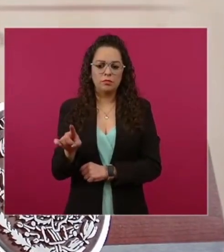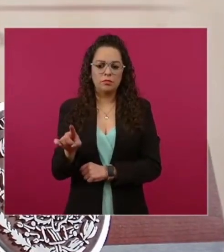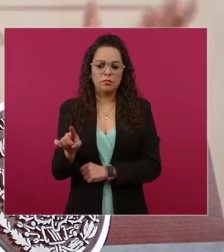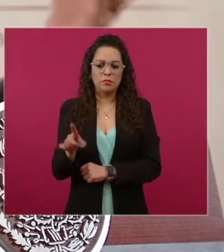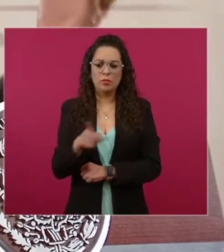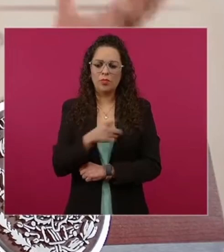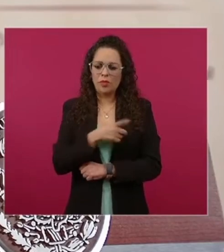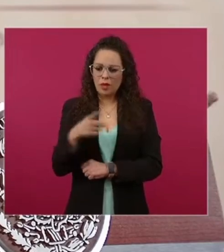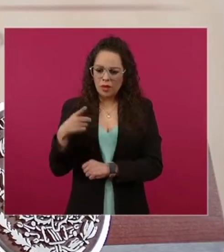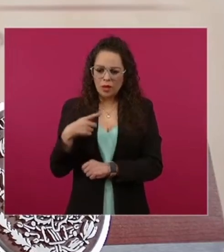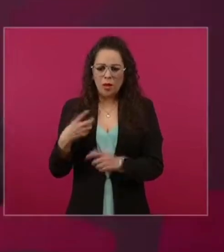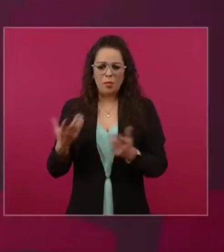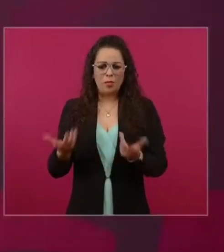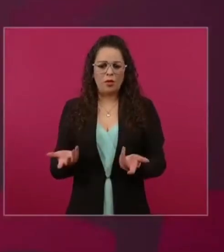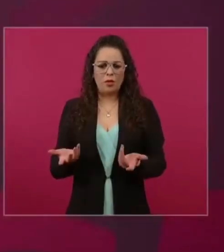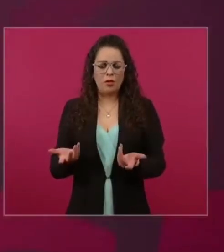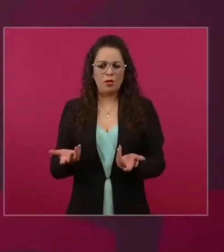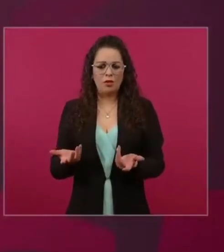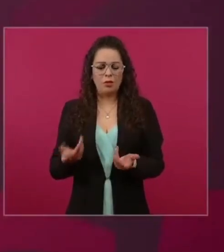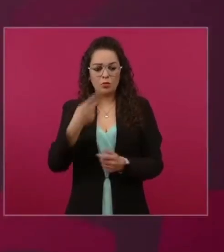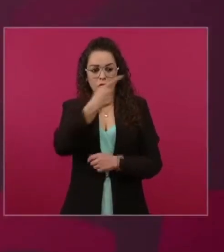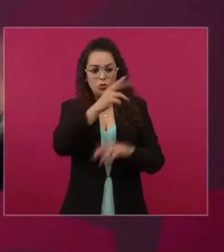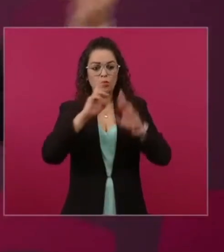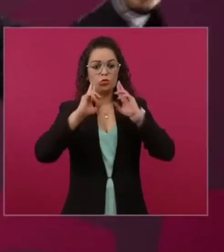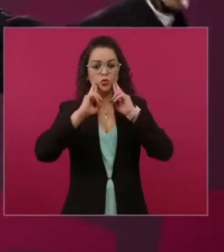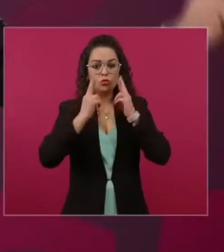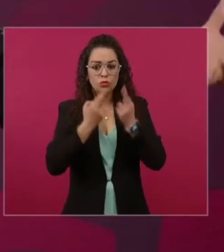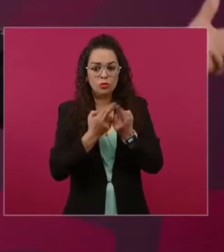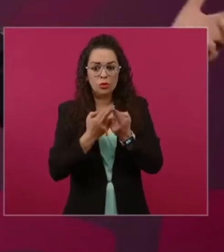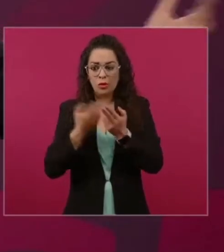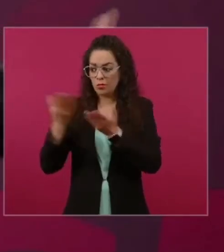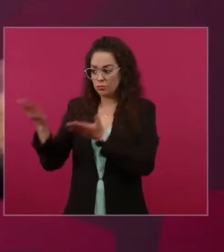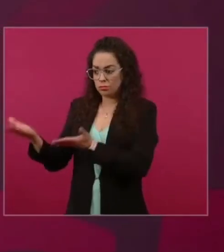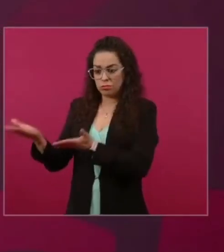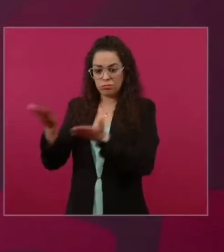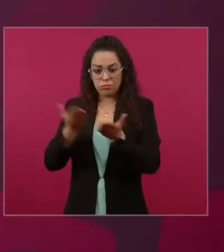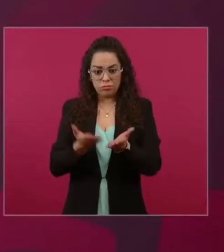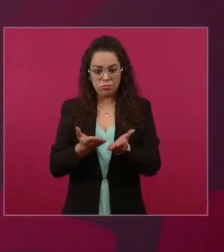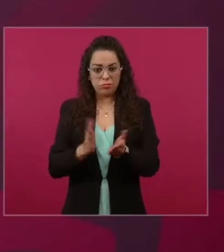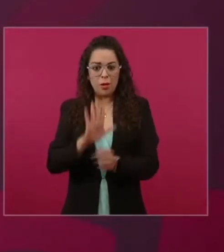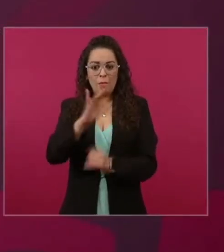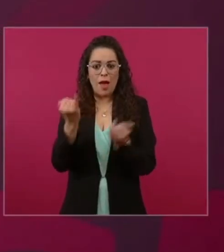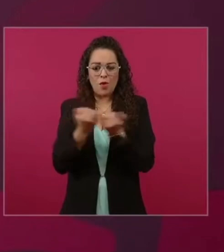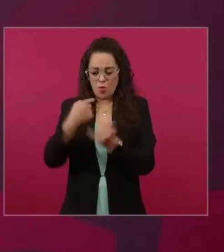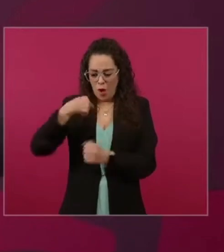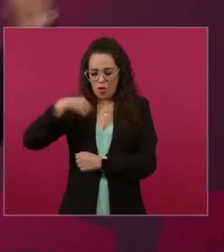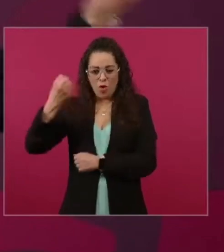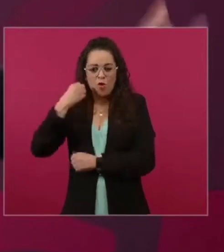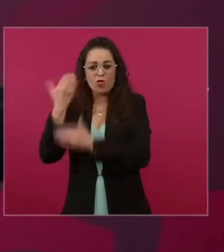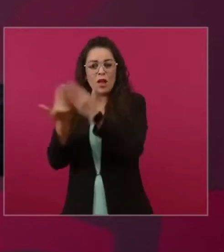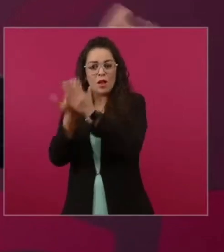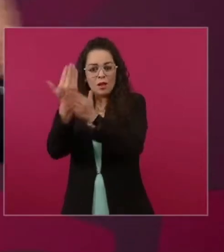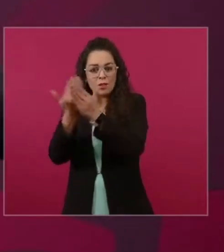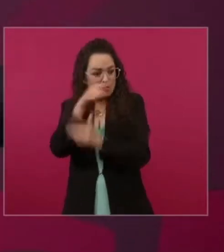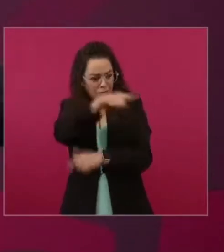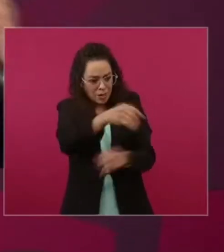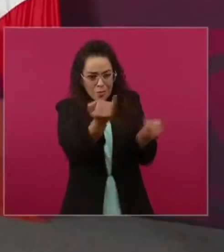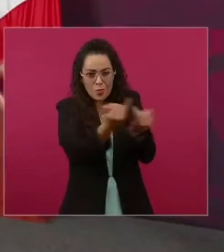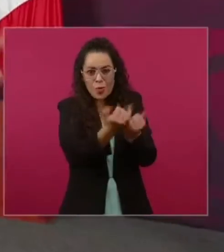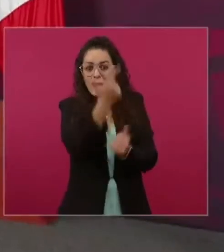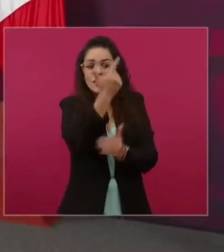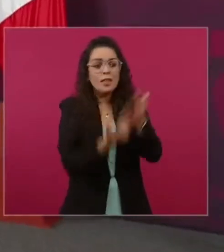convocaran a sus conferencias, que ellos tengan su mañanera a las 7 de la mañana,